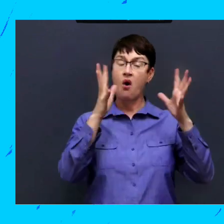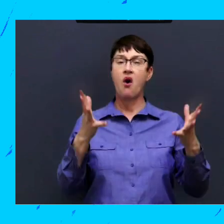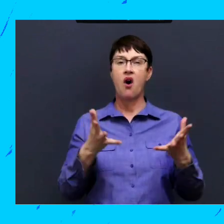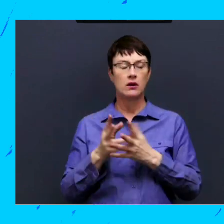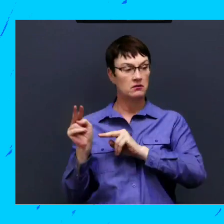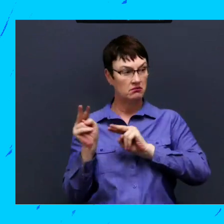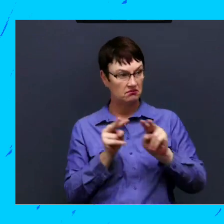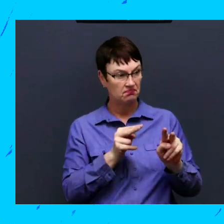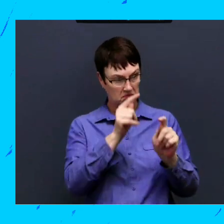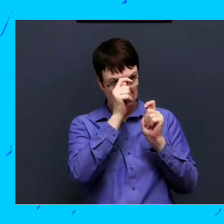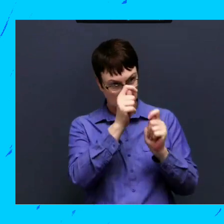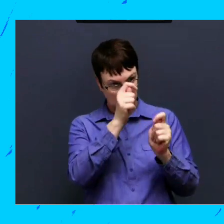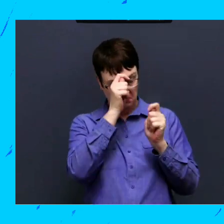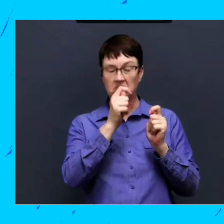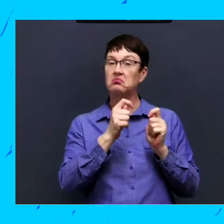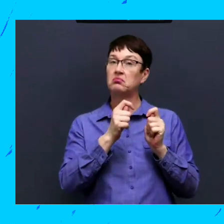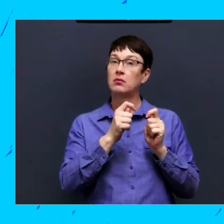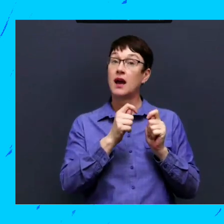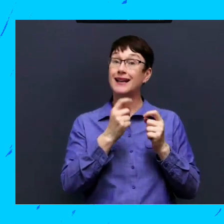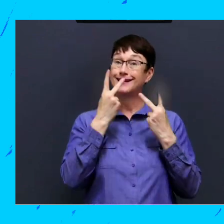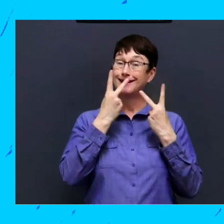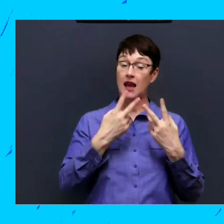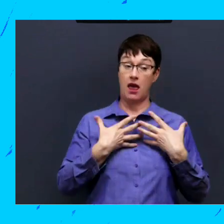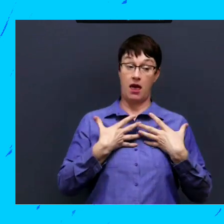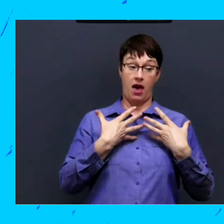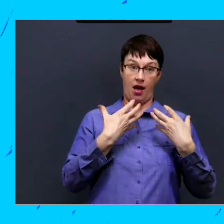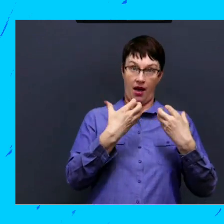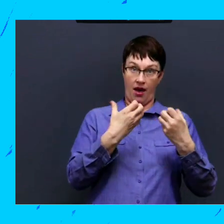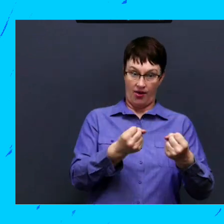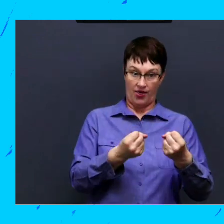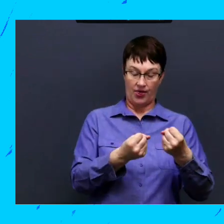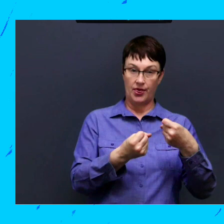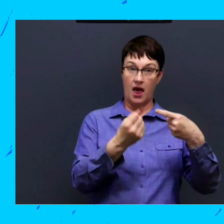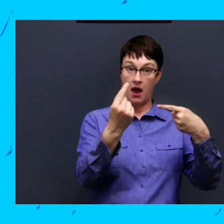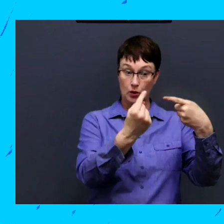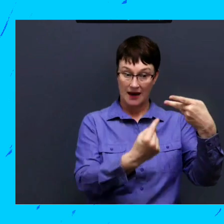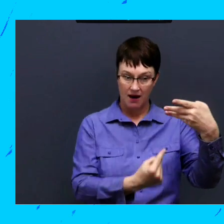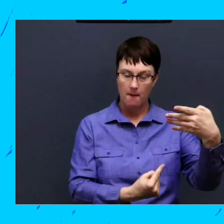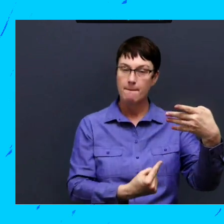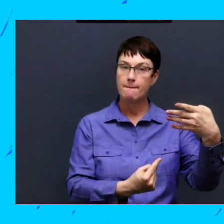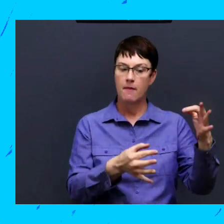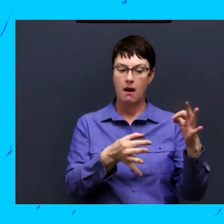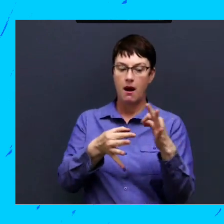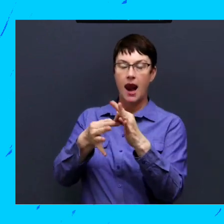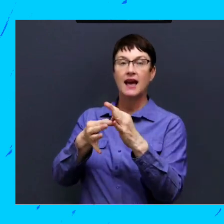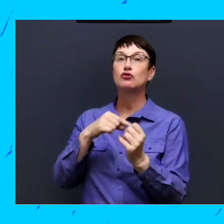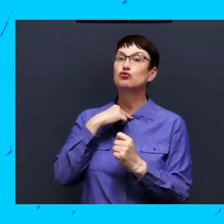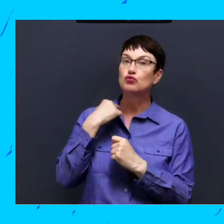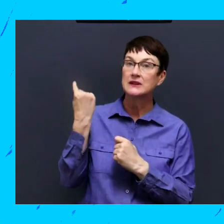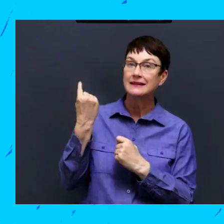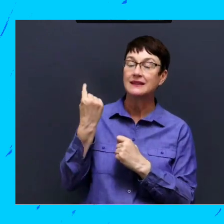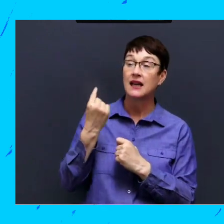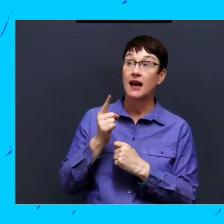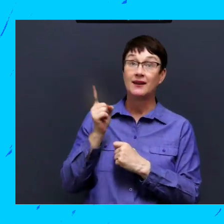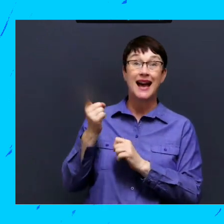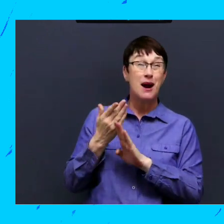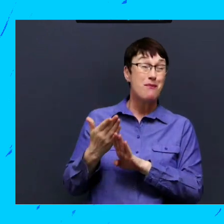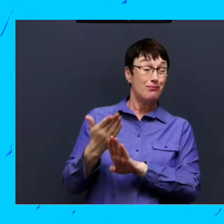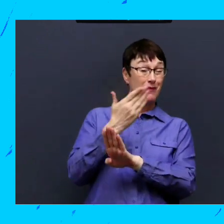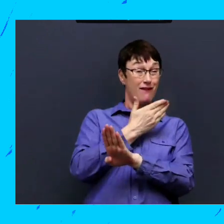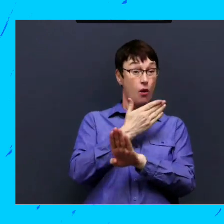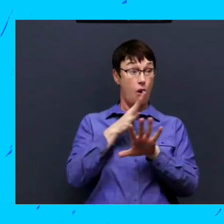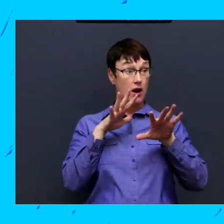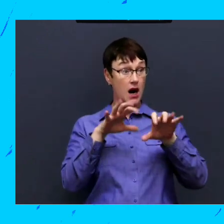las relaciones entre los resultados y también el valor de la inversión